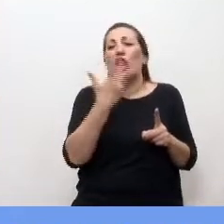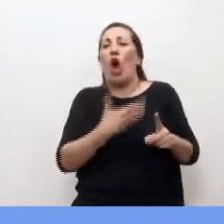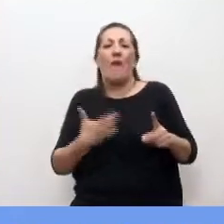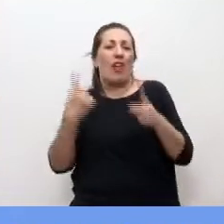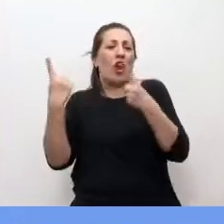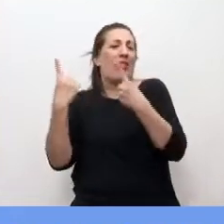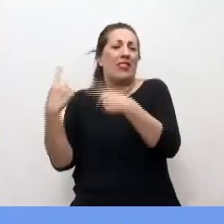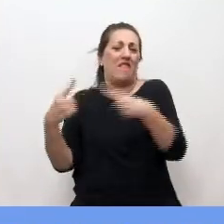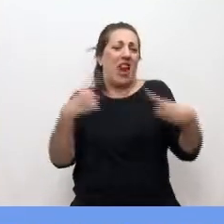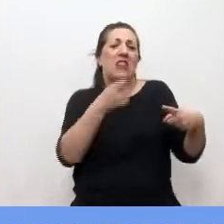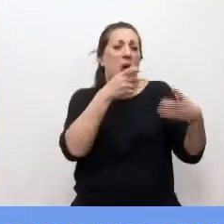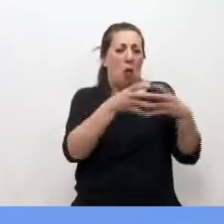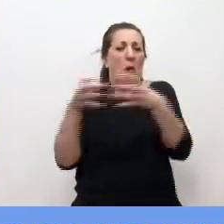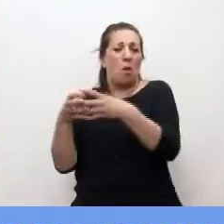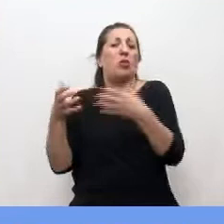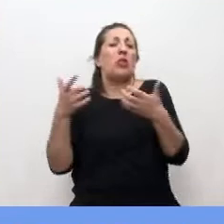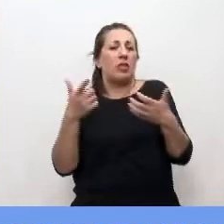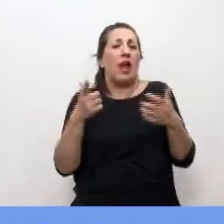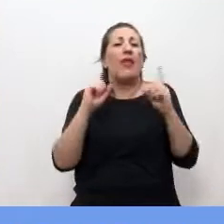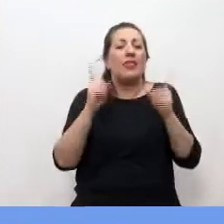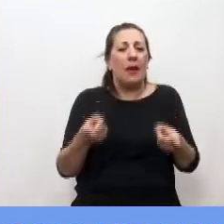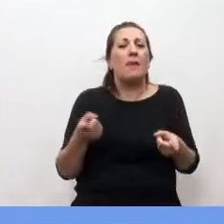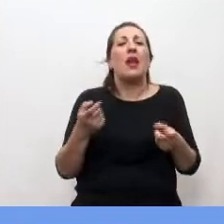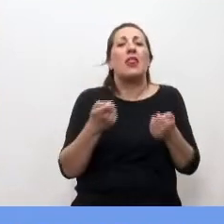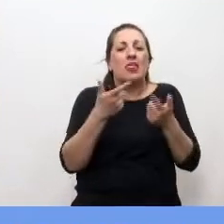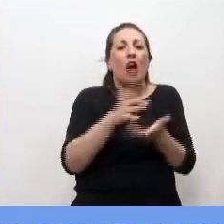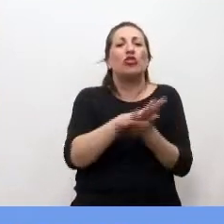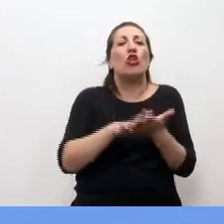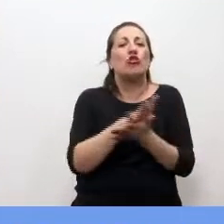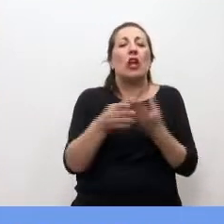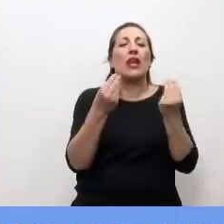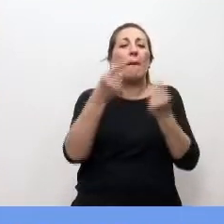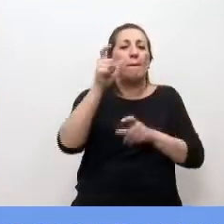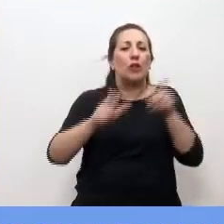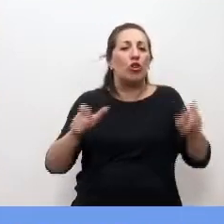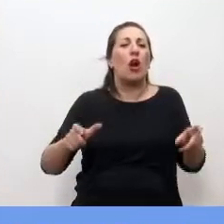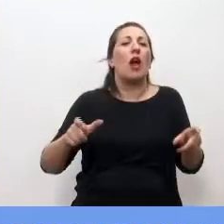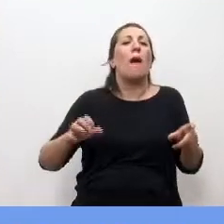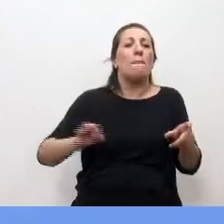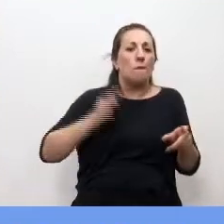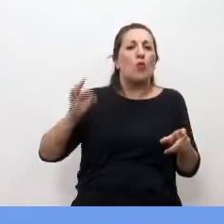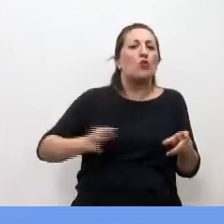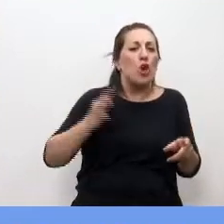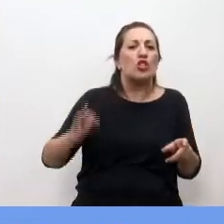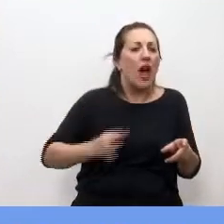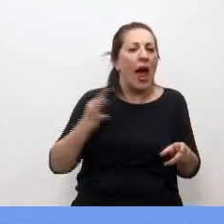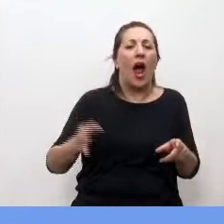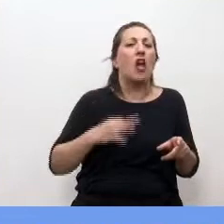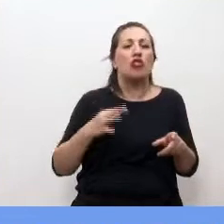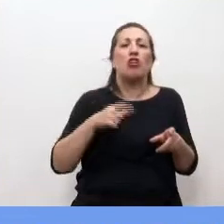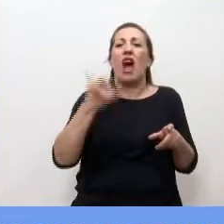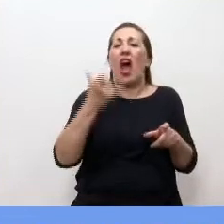vino a dar respuesta también a aquellas personas que durante décadas han tenido sus terrenos tomados